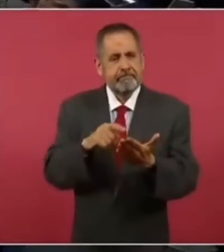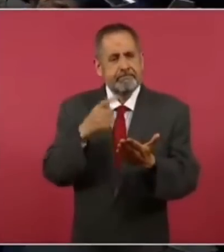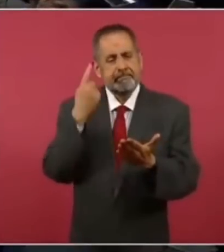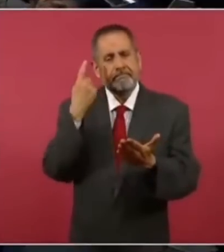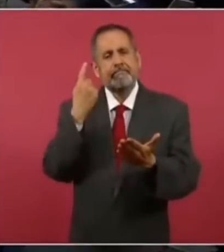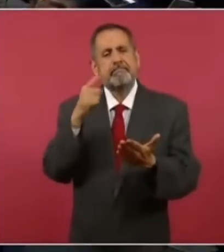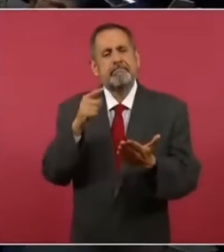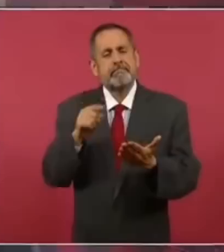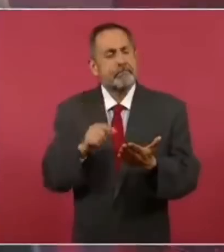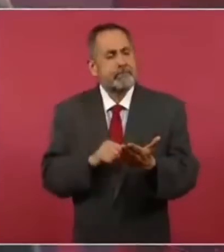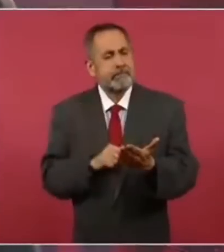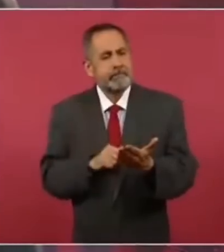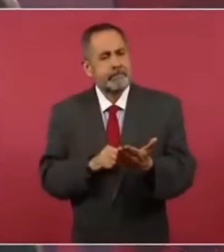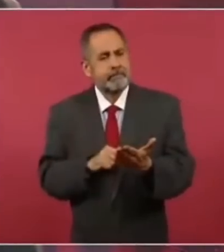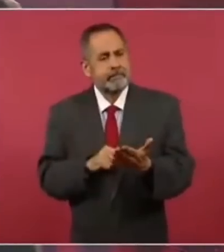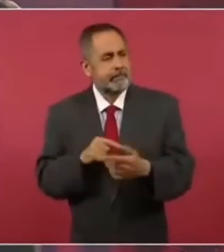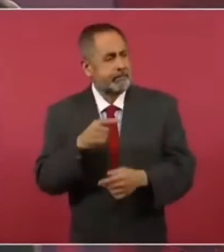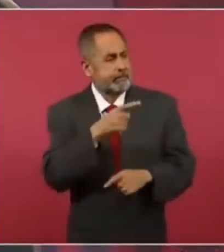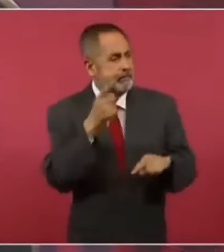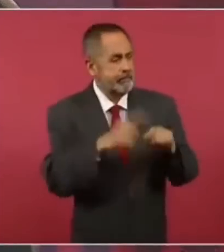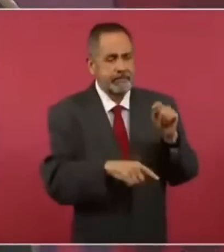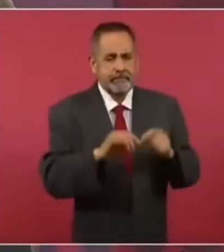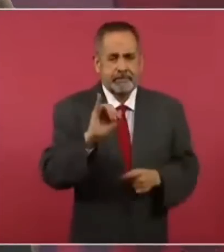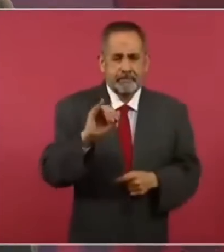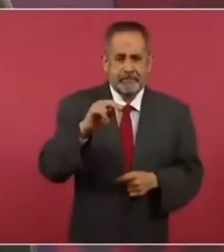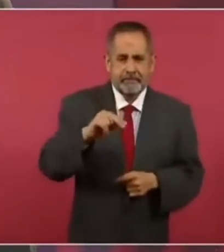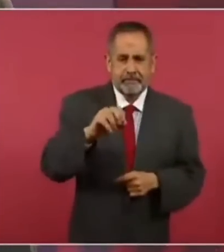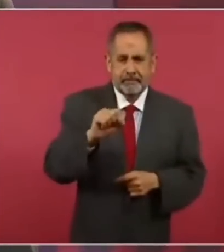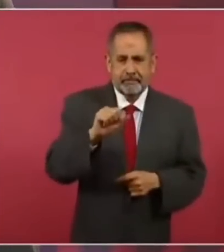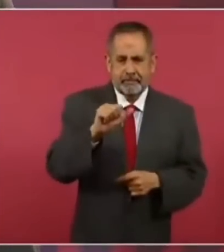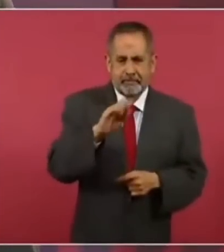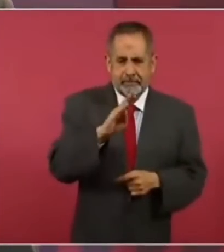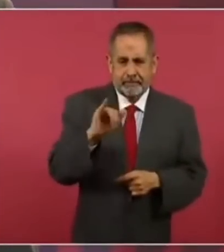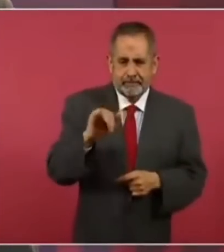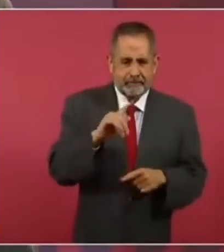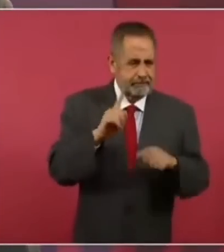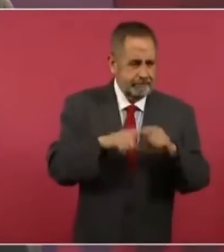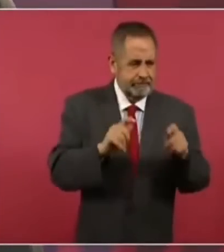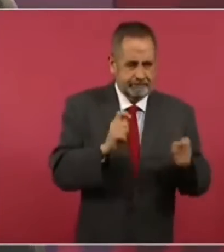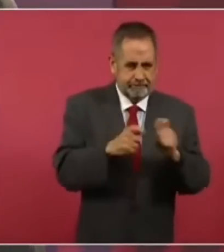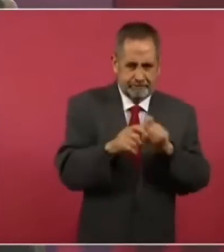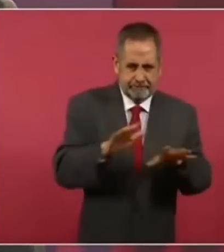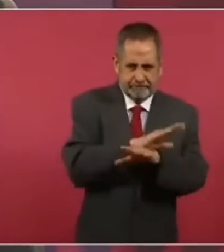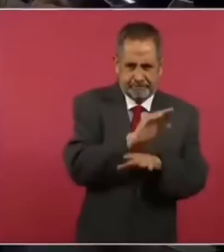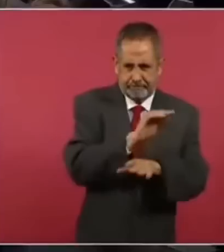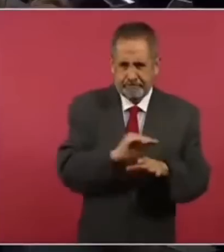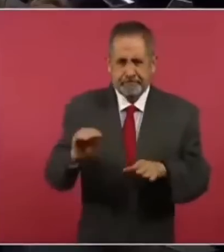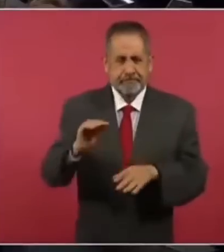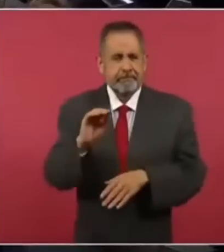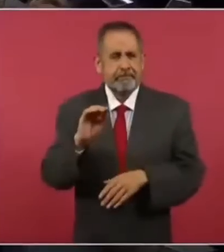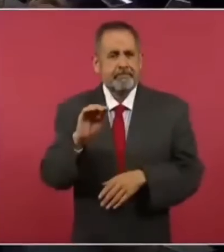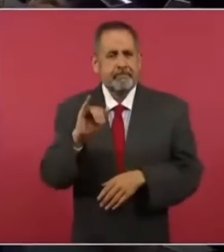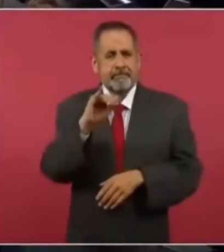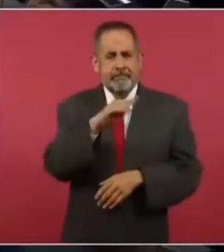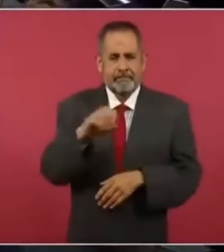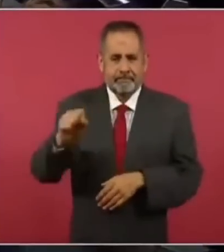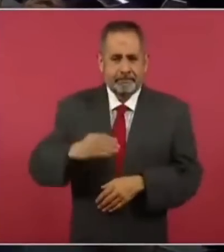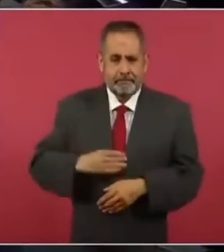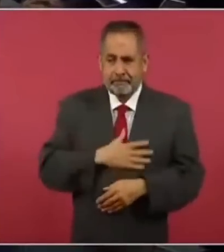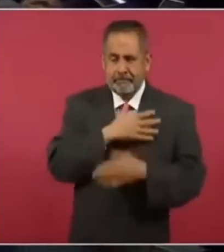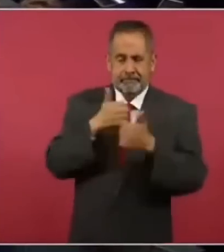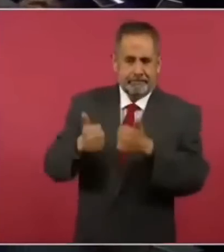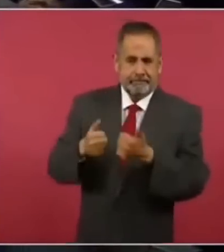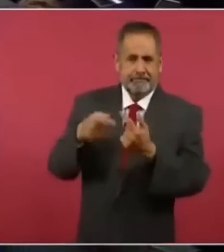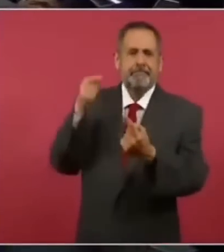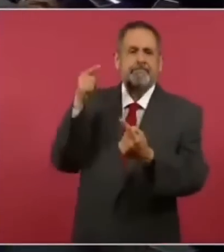funcione el INSABI, sino el IMSS el IMSS Bienestar, que